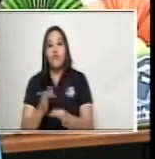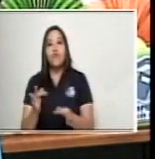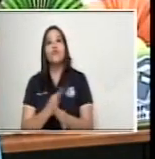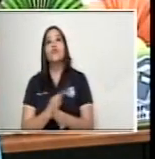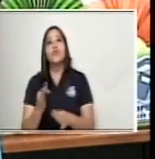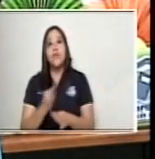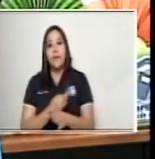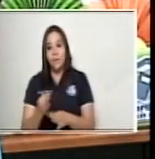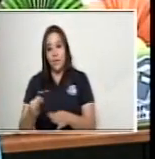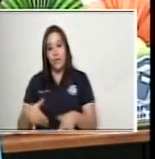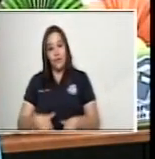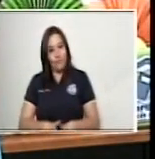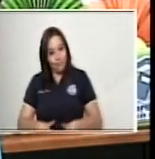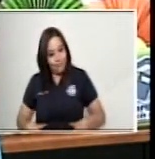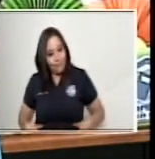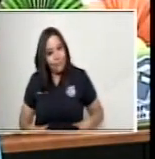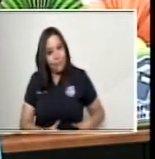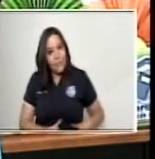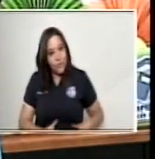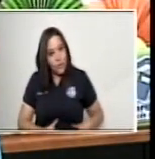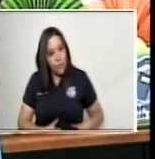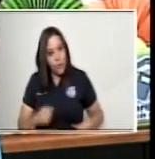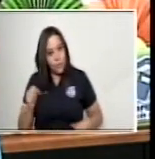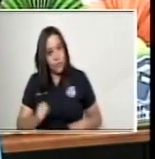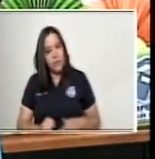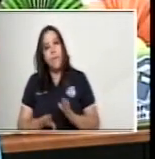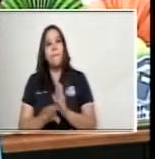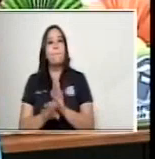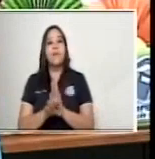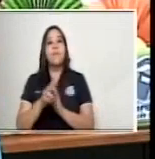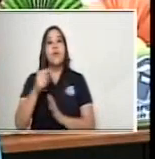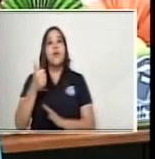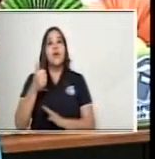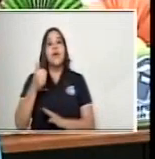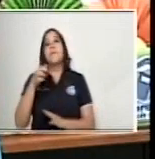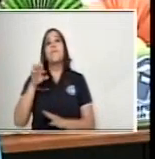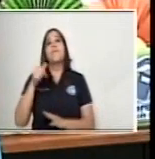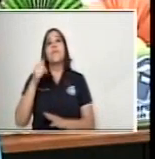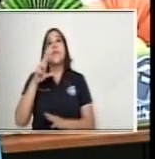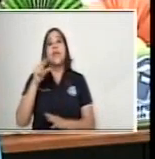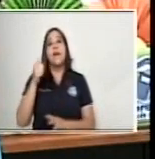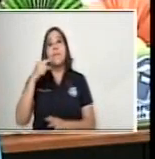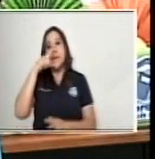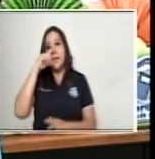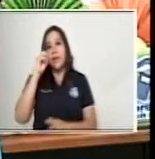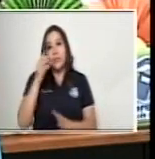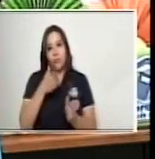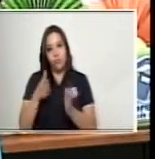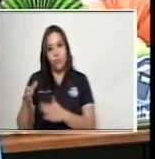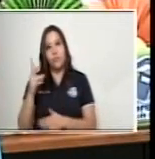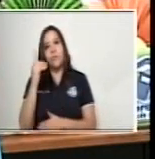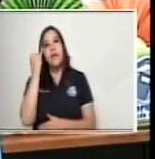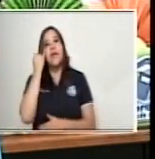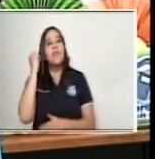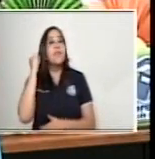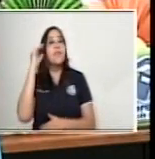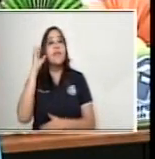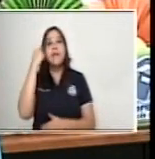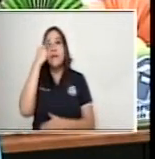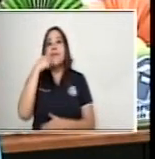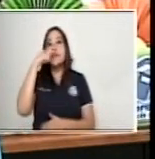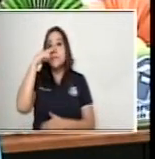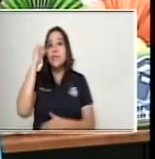aparato digestivo. Es decir, el aparato digestivo ayuda a procesar estos